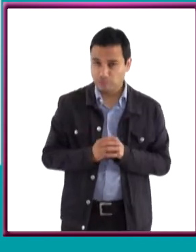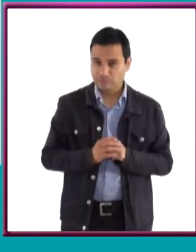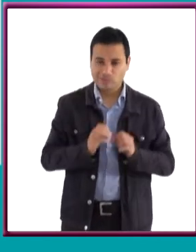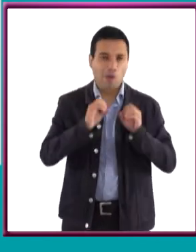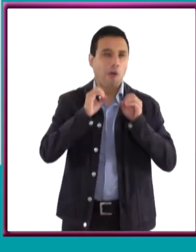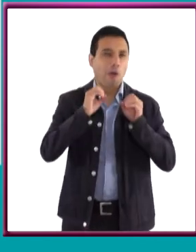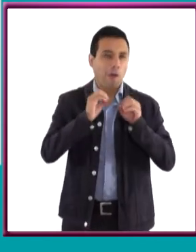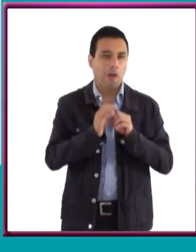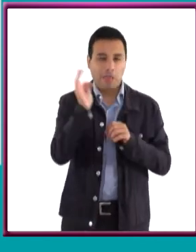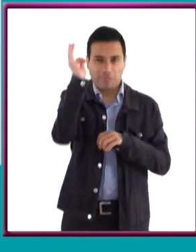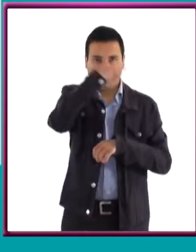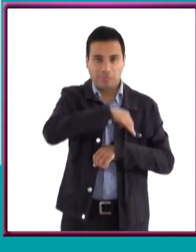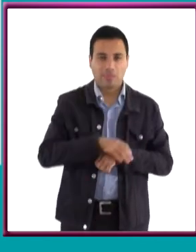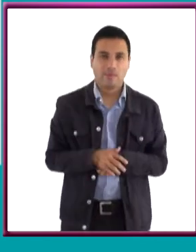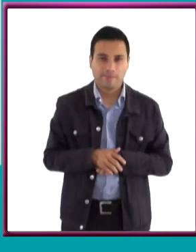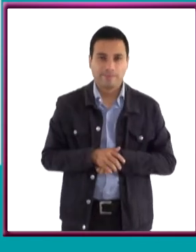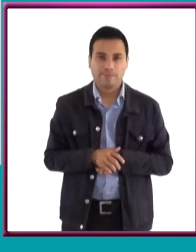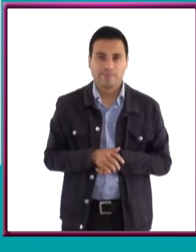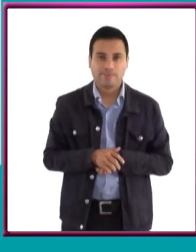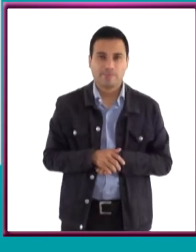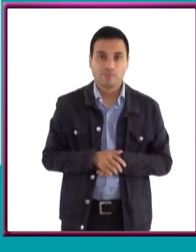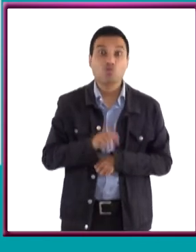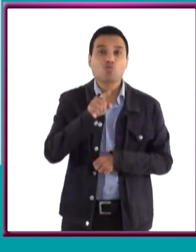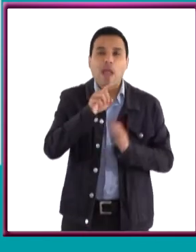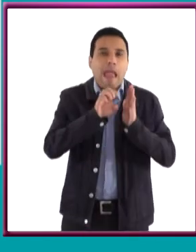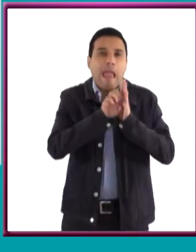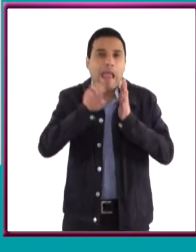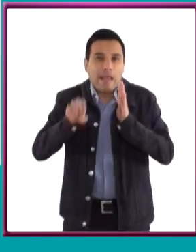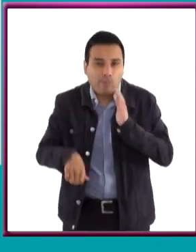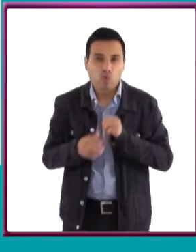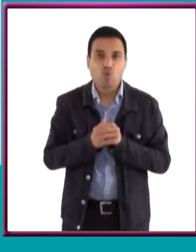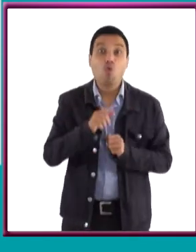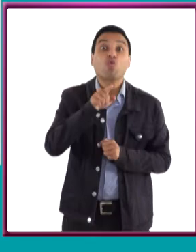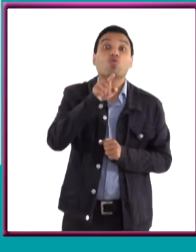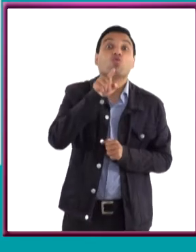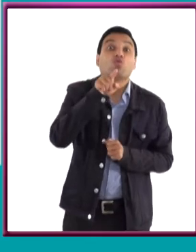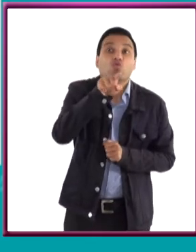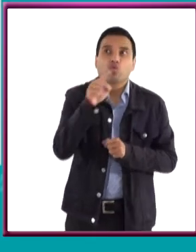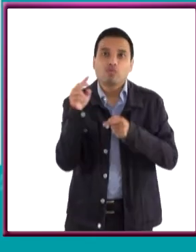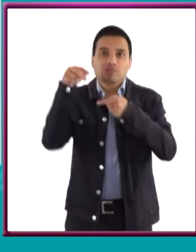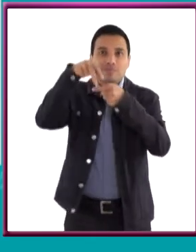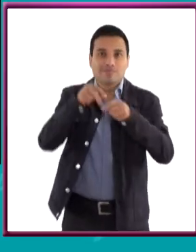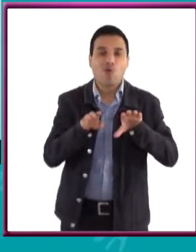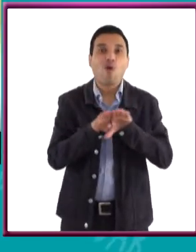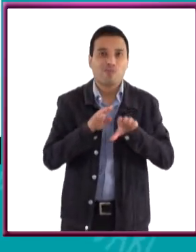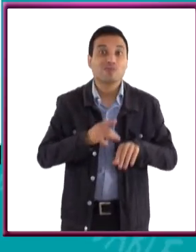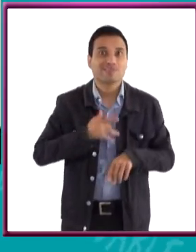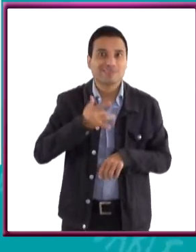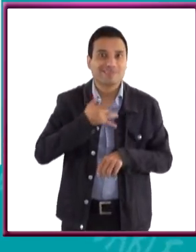podrías presenciar? ¿Cómo vivirías esta situación si fueras parte de ella?